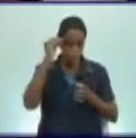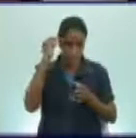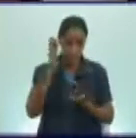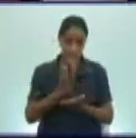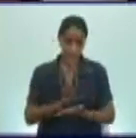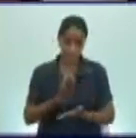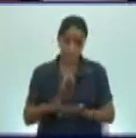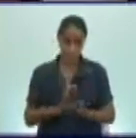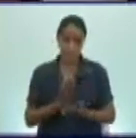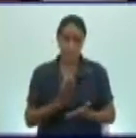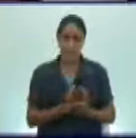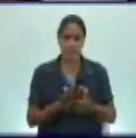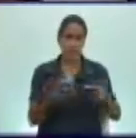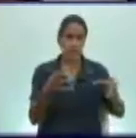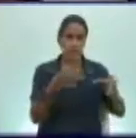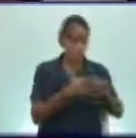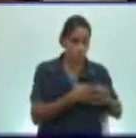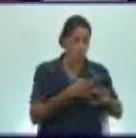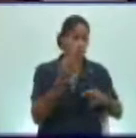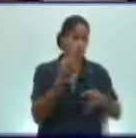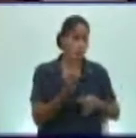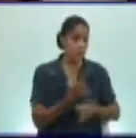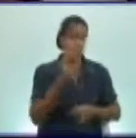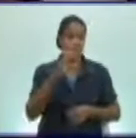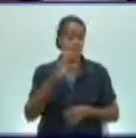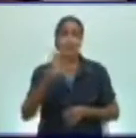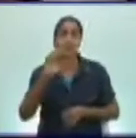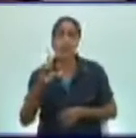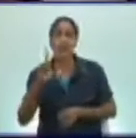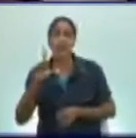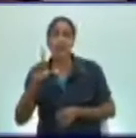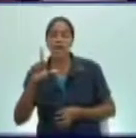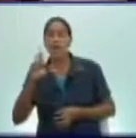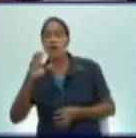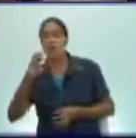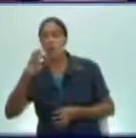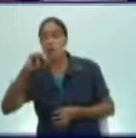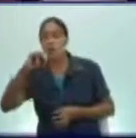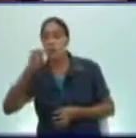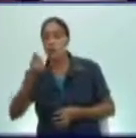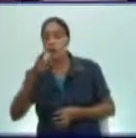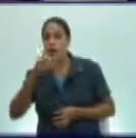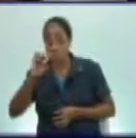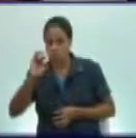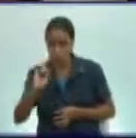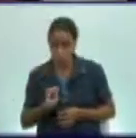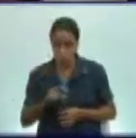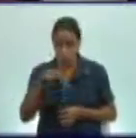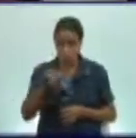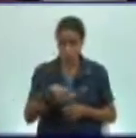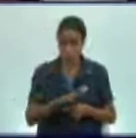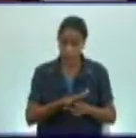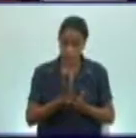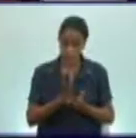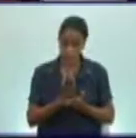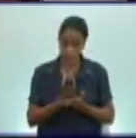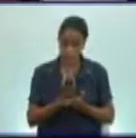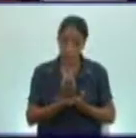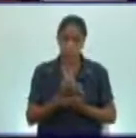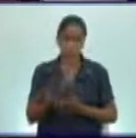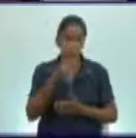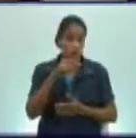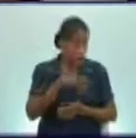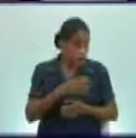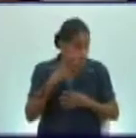de animales celomados no cordados, que hoy iniciamos el estudio. Este grupo es de vital